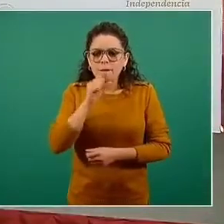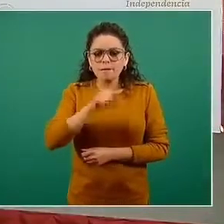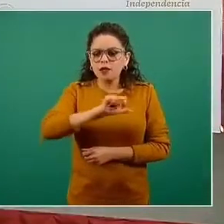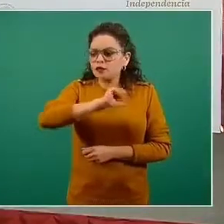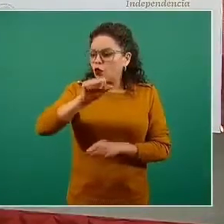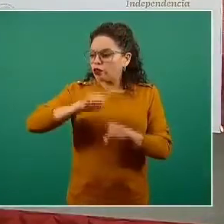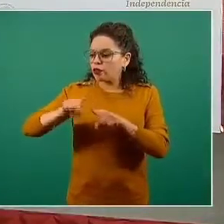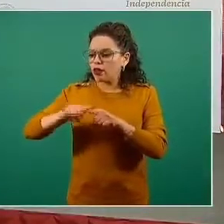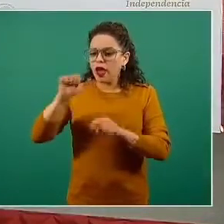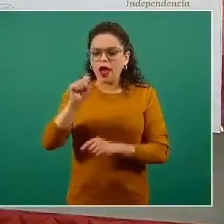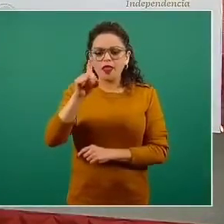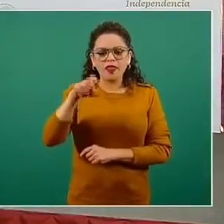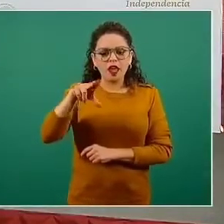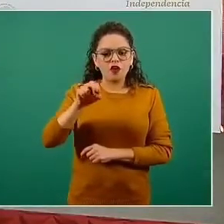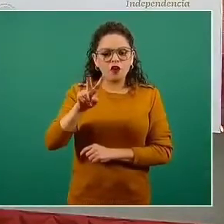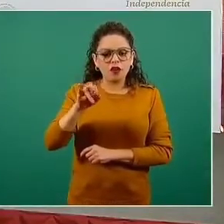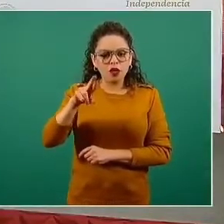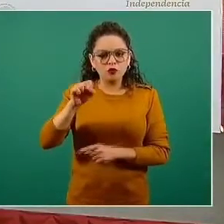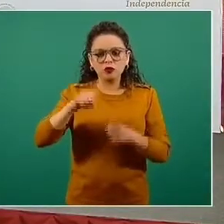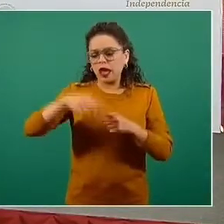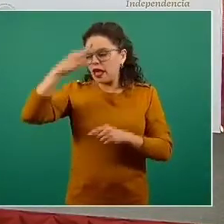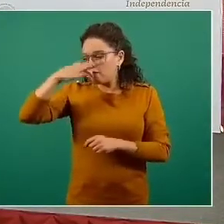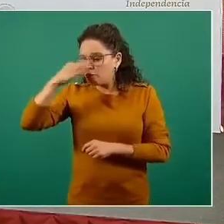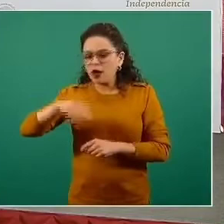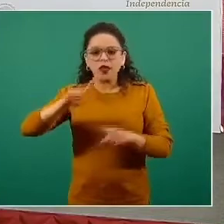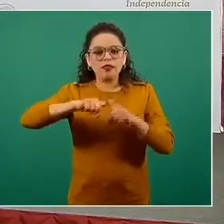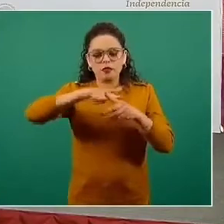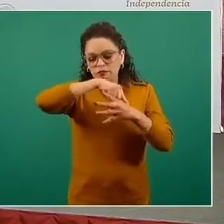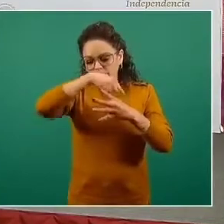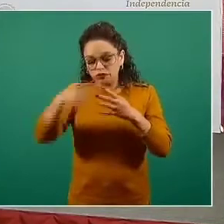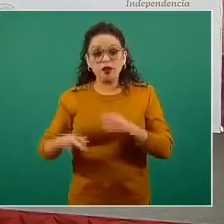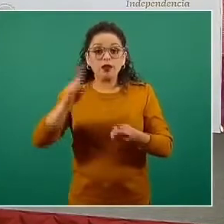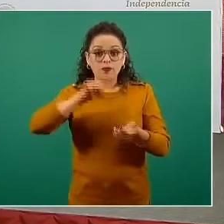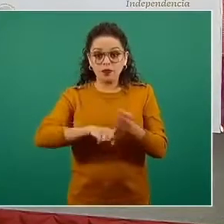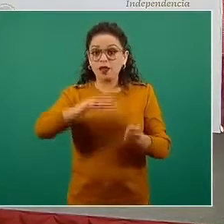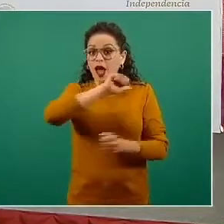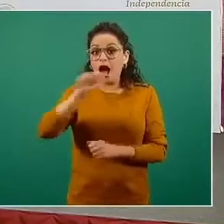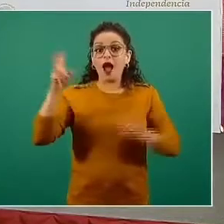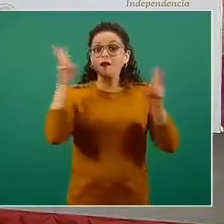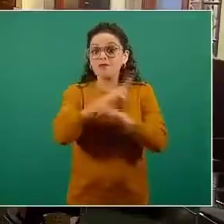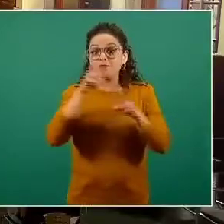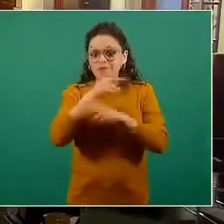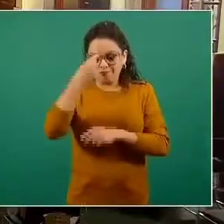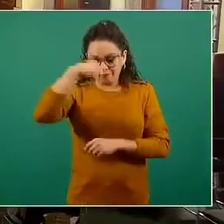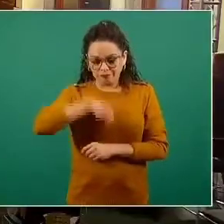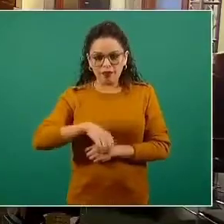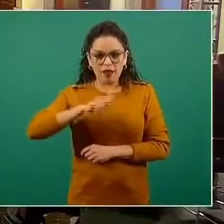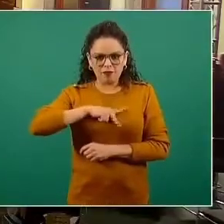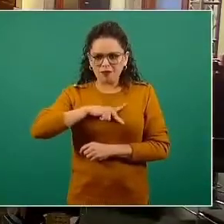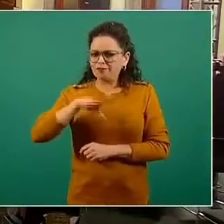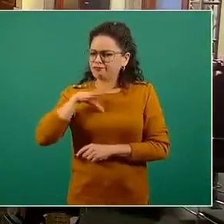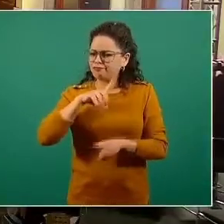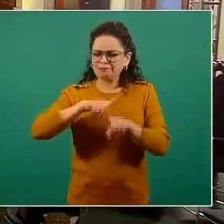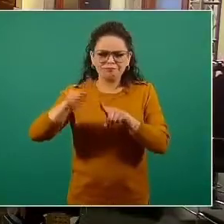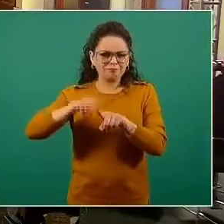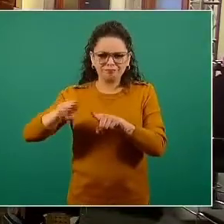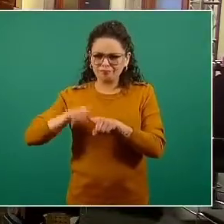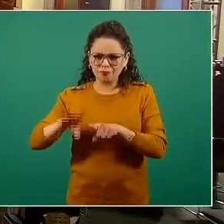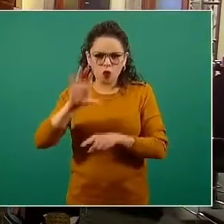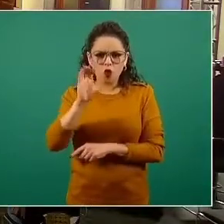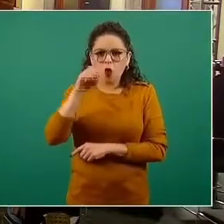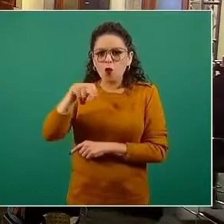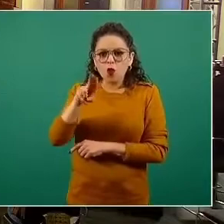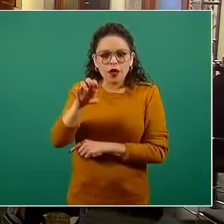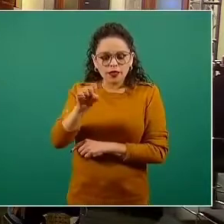adenovirus, igual que el rinovirus, el virus influenza. Hay muchos virus respiratorios comunes. La inquietud que han formulado algunas